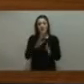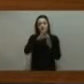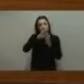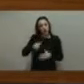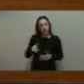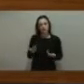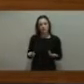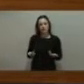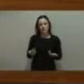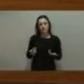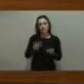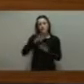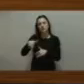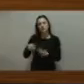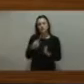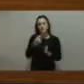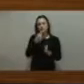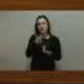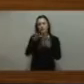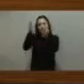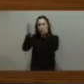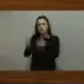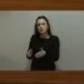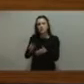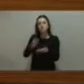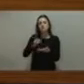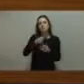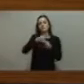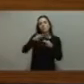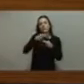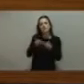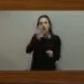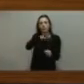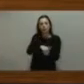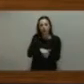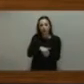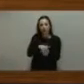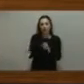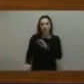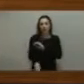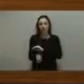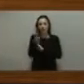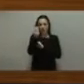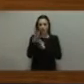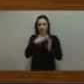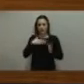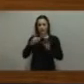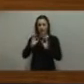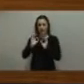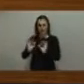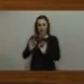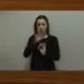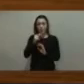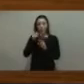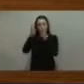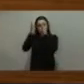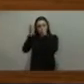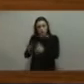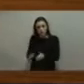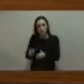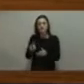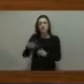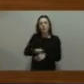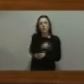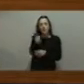digo, ustedes están planteando la política de parcheado. Ustedes han proyectado o han aprobado un